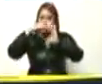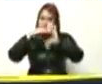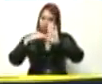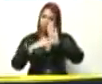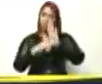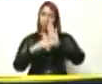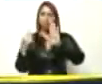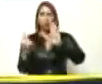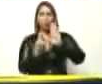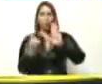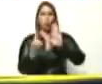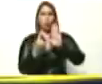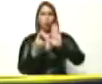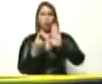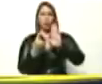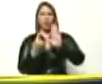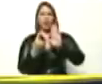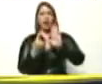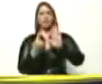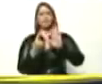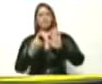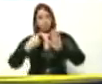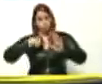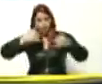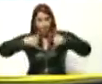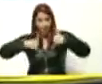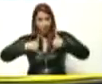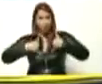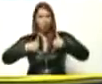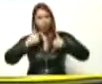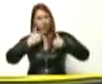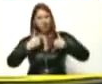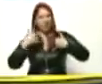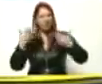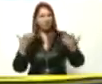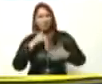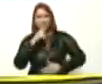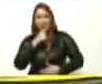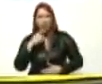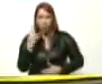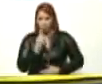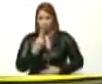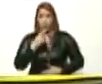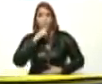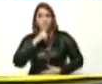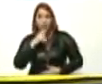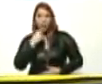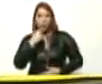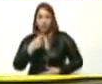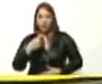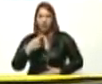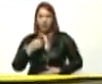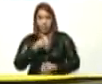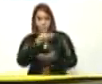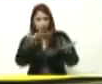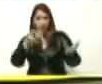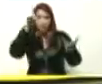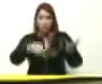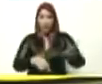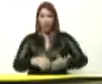la única autocrítica, que yo, me haría, mí mismo, la única crítica, que yo haría, a ustedes,